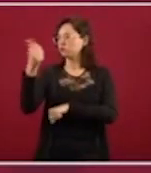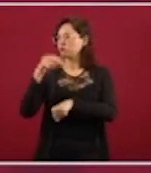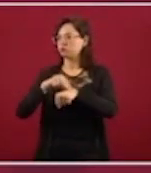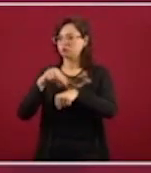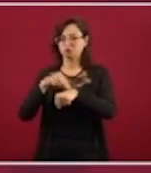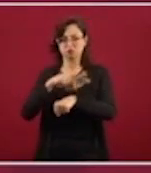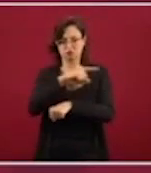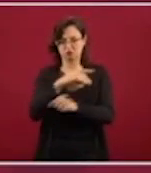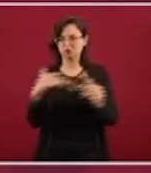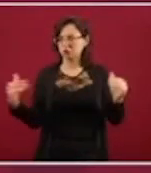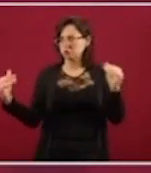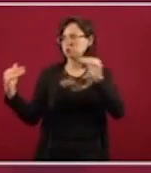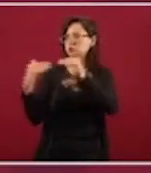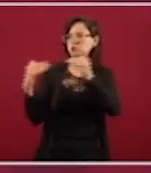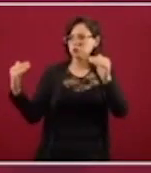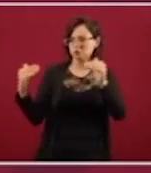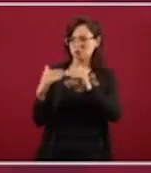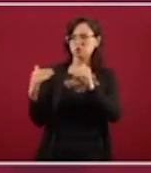El